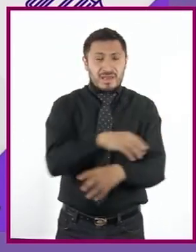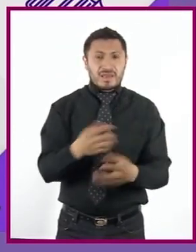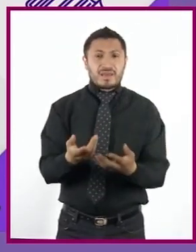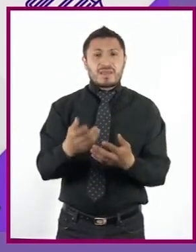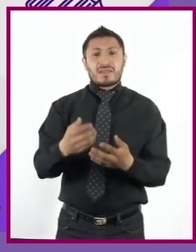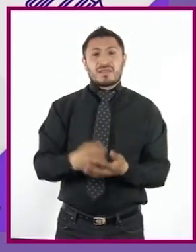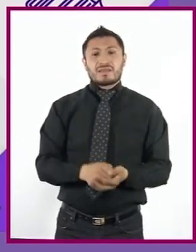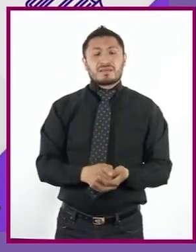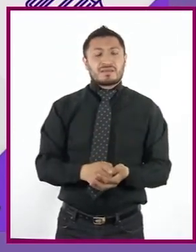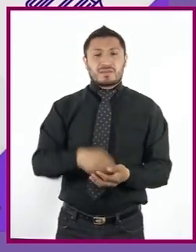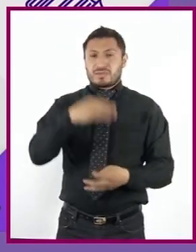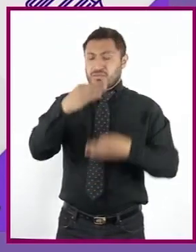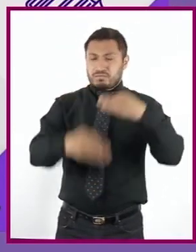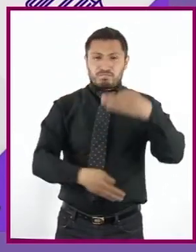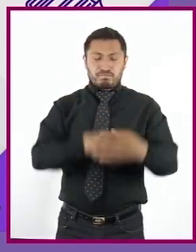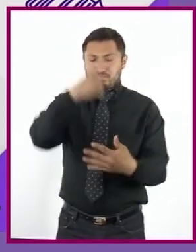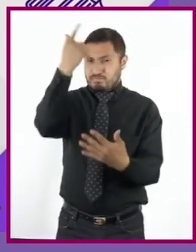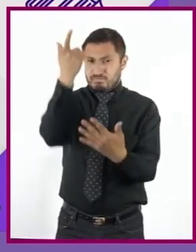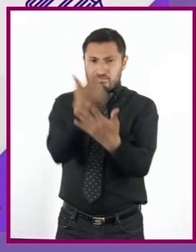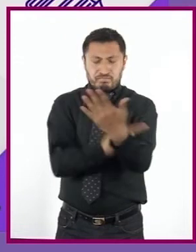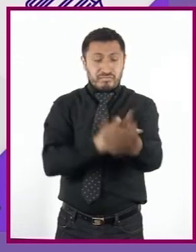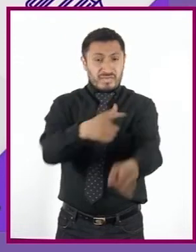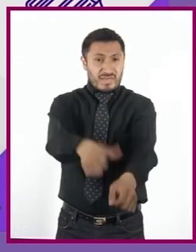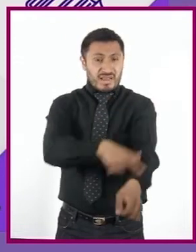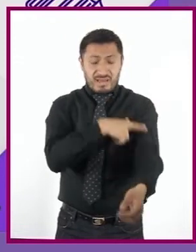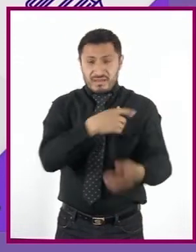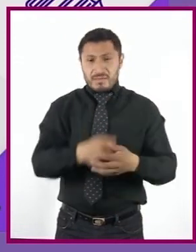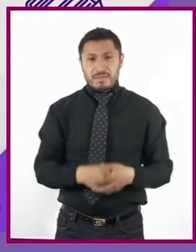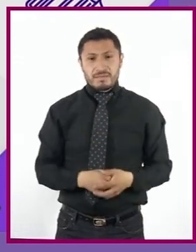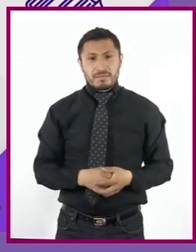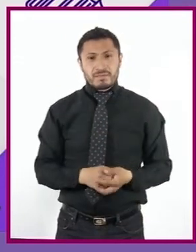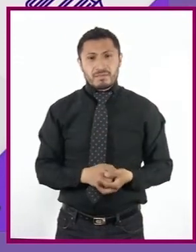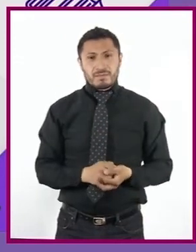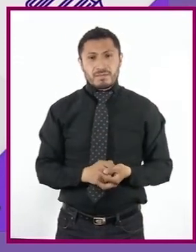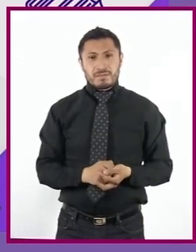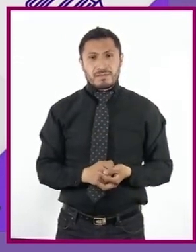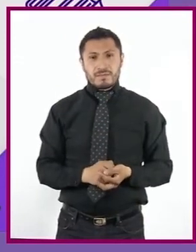colegiados y unitarios de circuito.